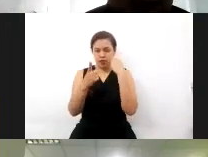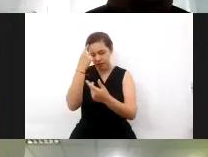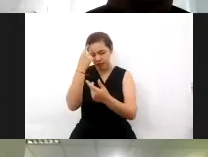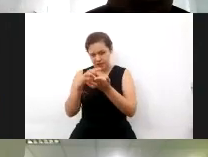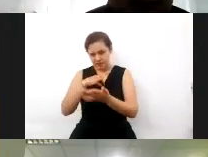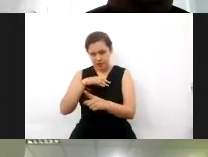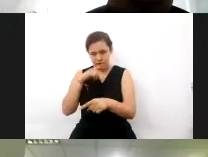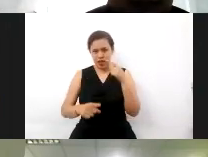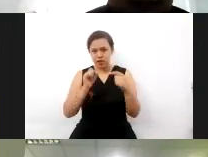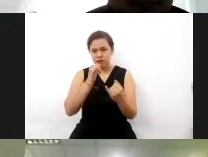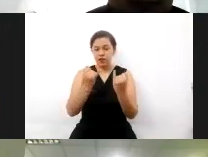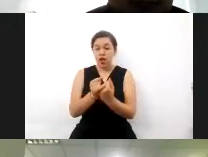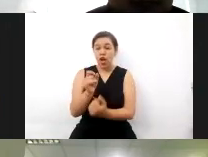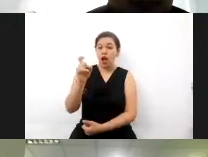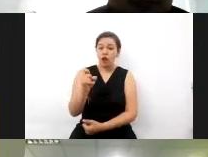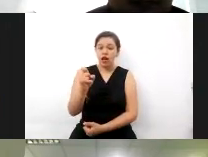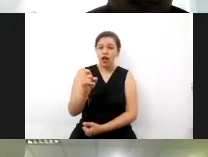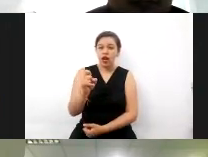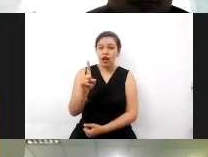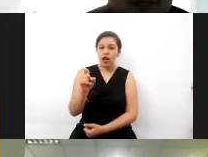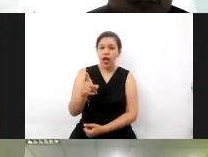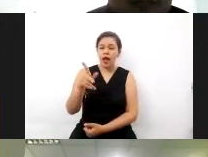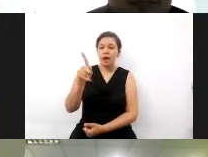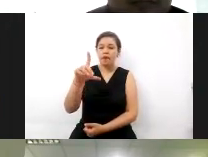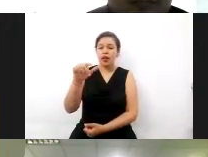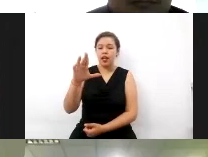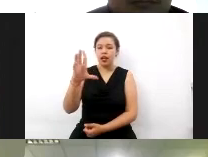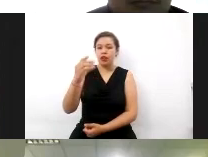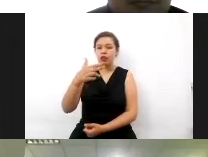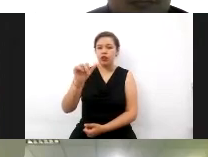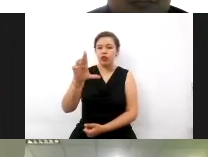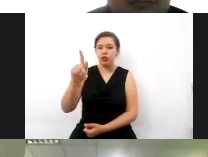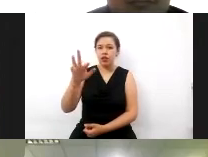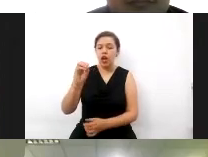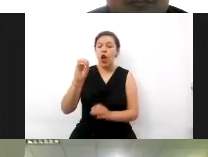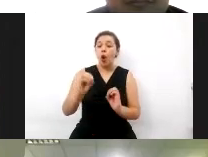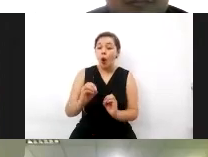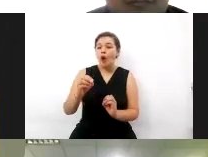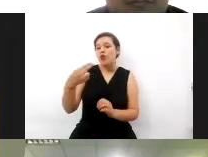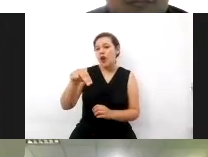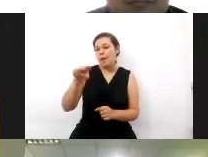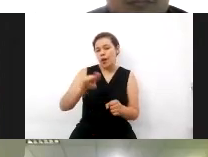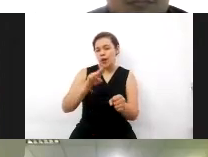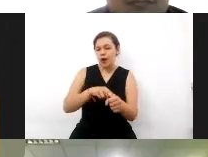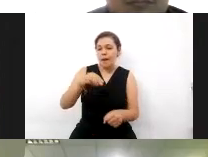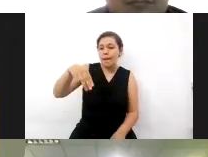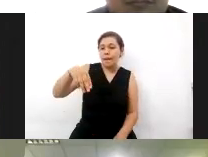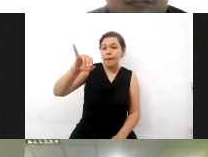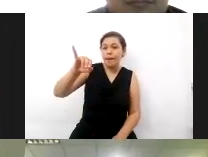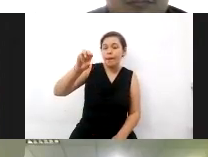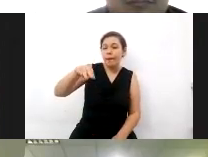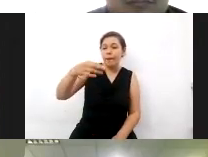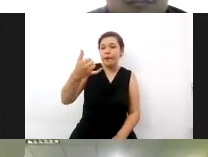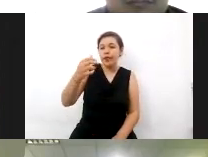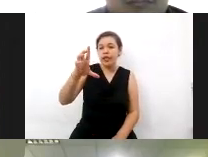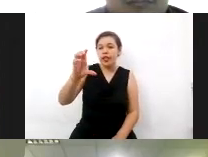la desinfección del agua y es la plata coloidal o lo que conocemos como microdin. La plata coloidal se van a